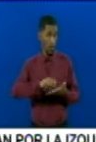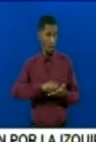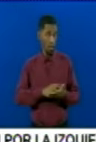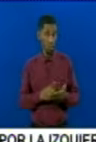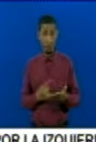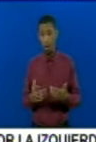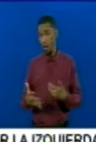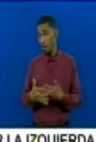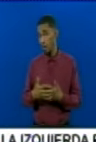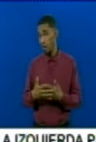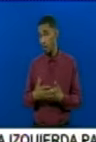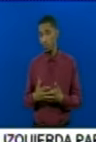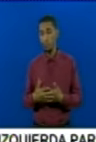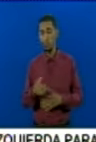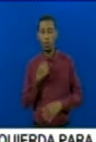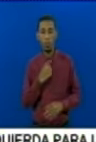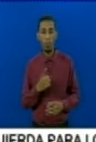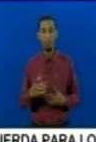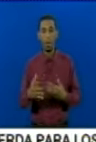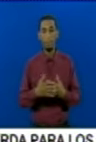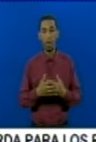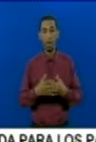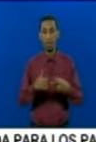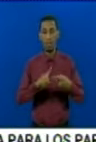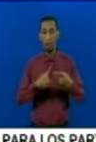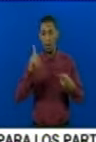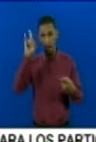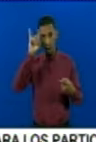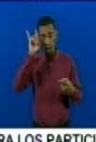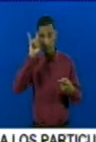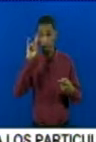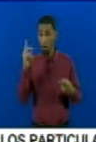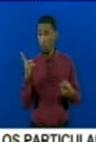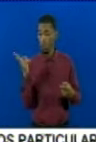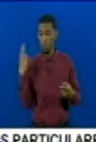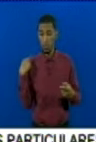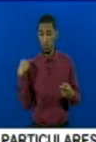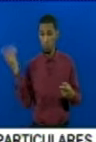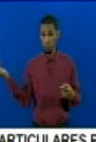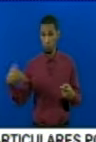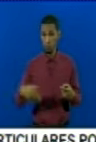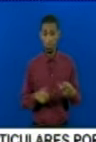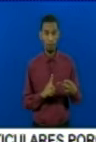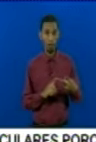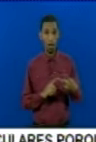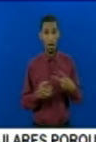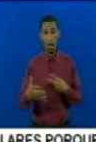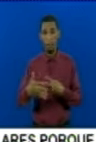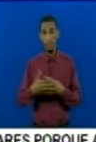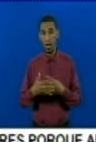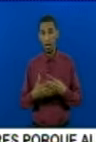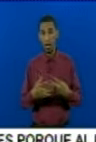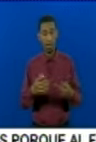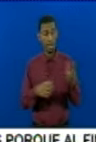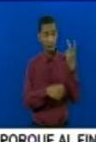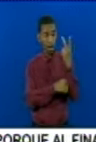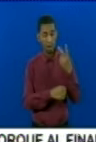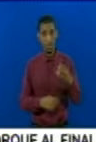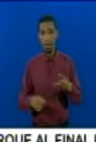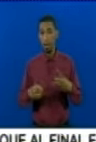territorio, estamos hablando de la empresa láctea, por lo cual el director está aquí, estamos hablando de la empresa cárnica y la empresa de la